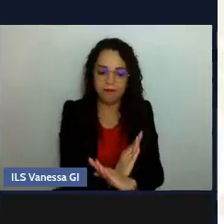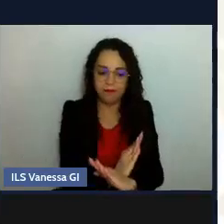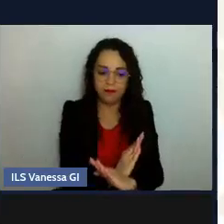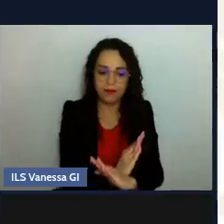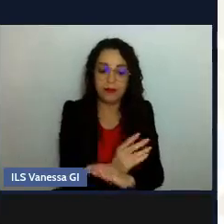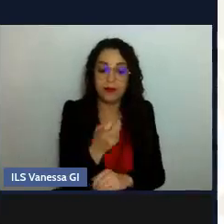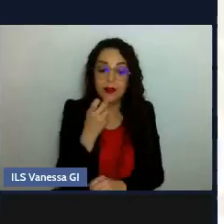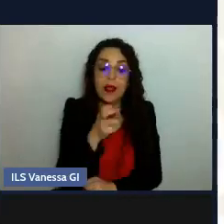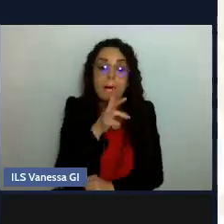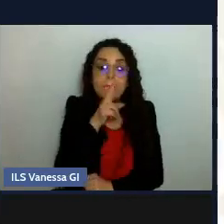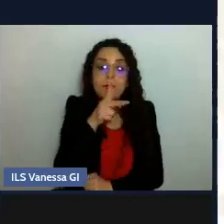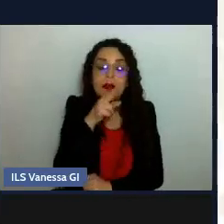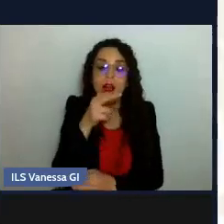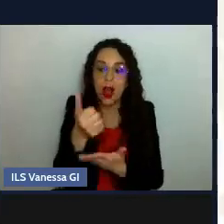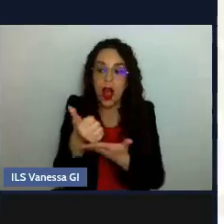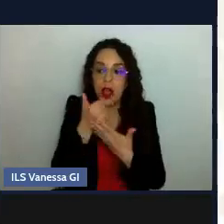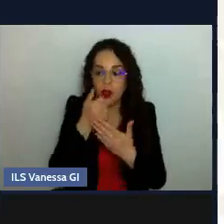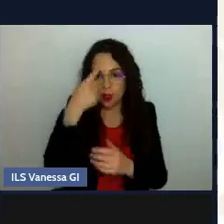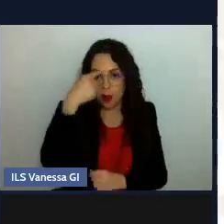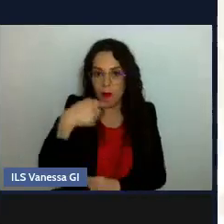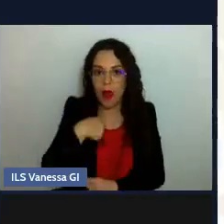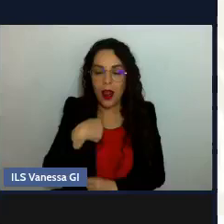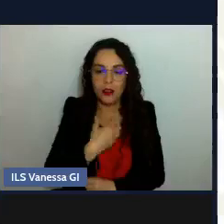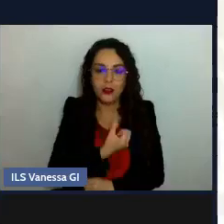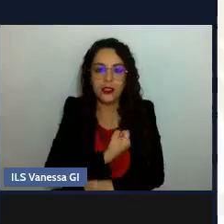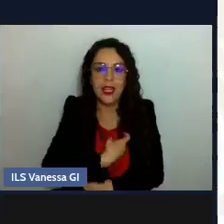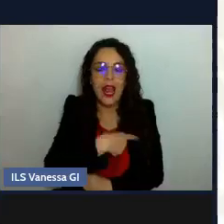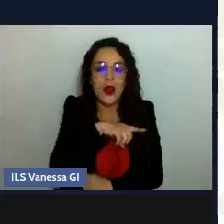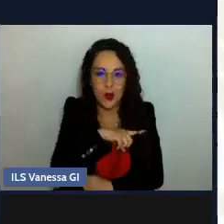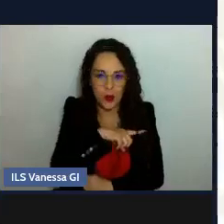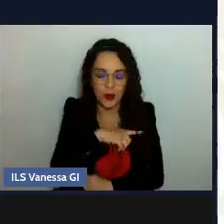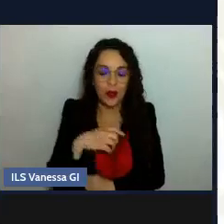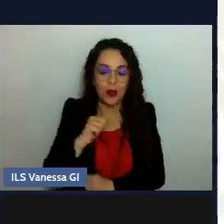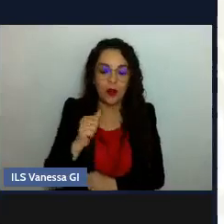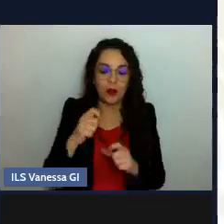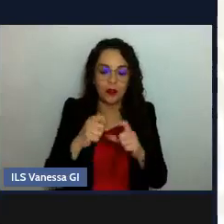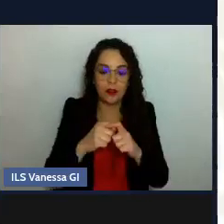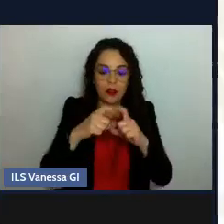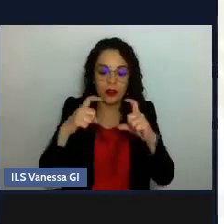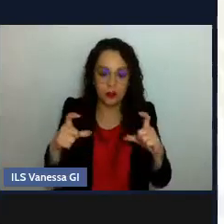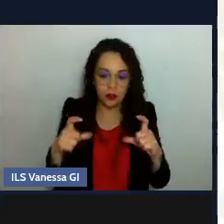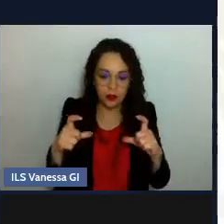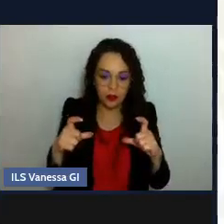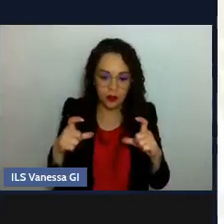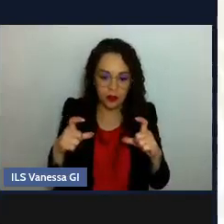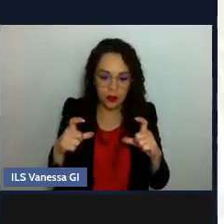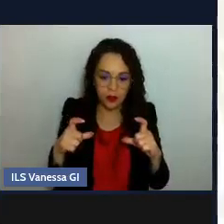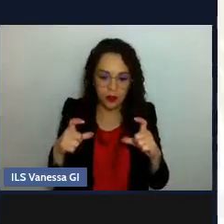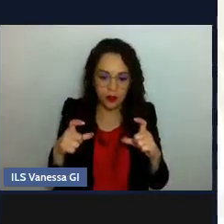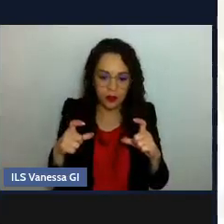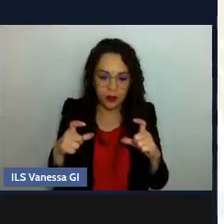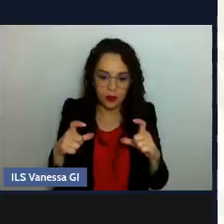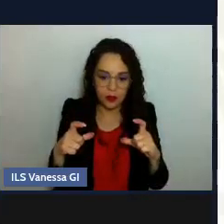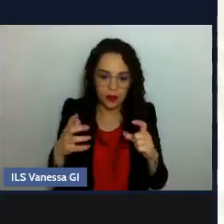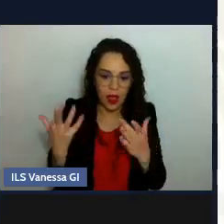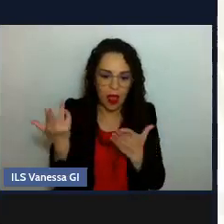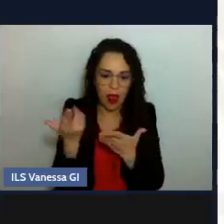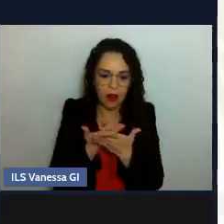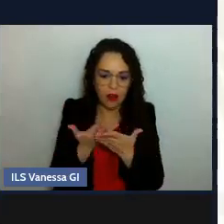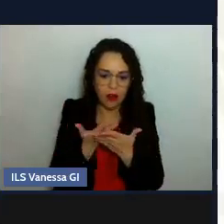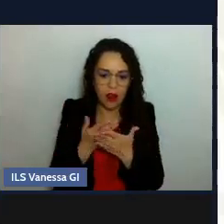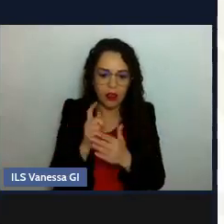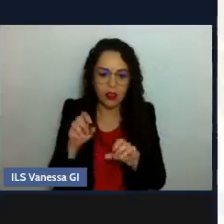tu salud, ¿no? El siguiente sería el más oscurito, que digamos que está como en rojo. Son condiciones de